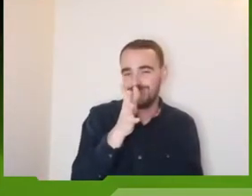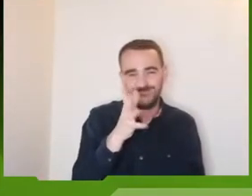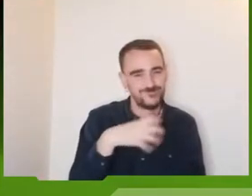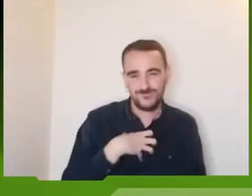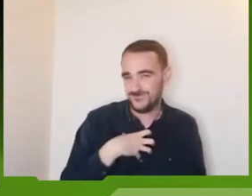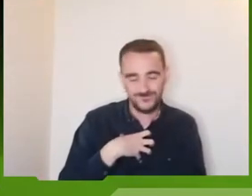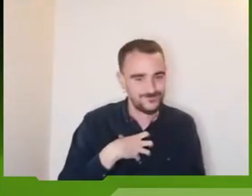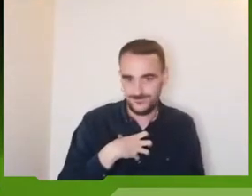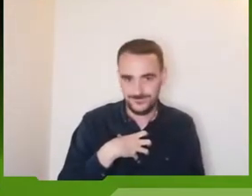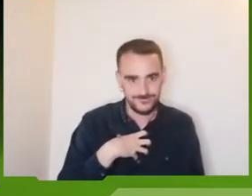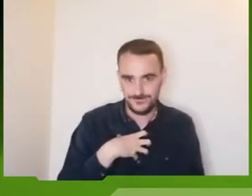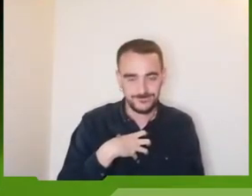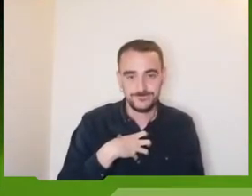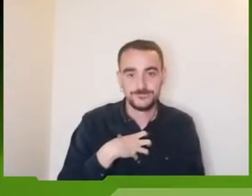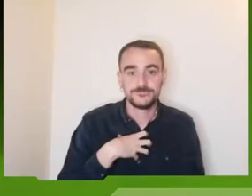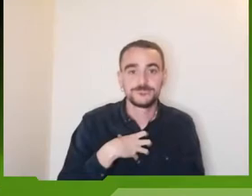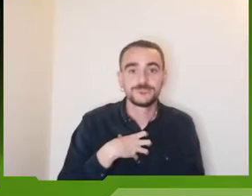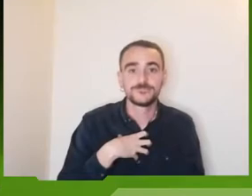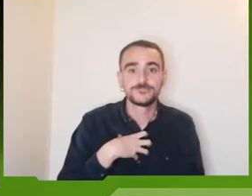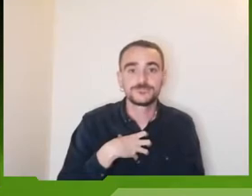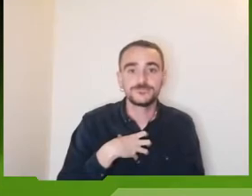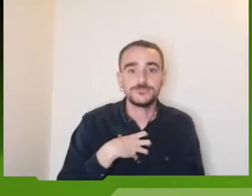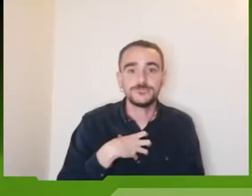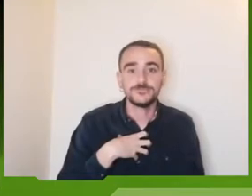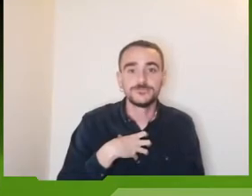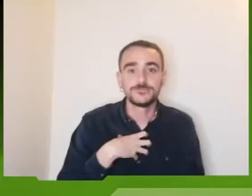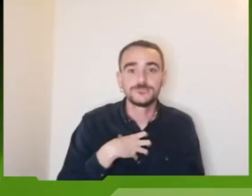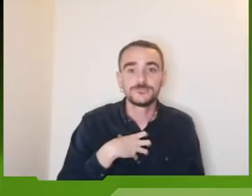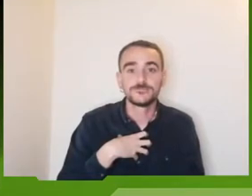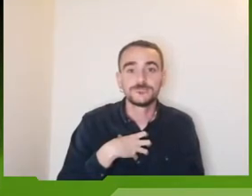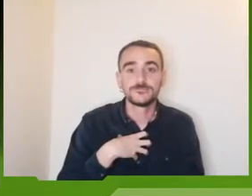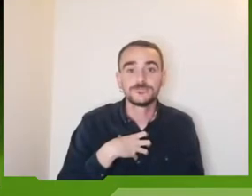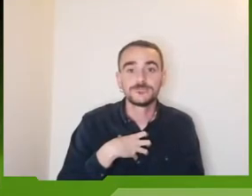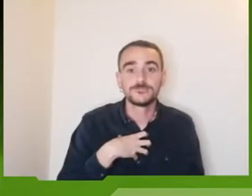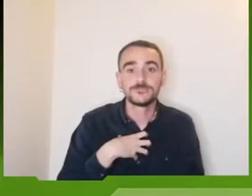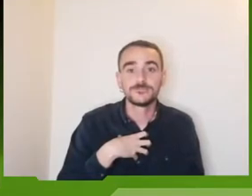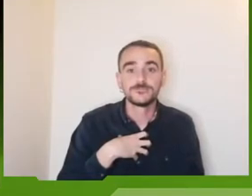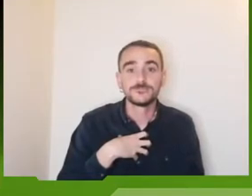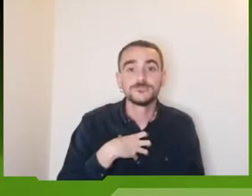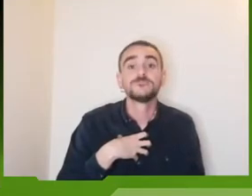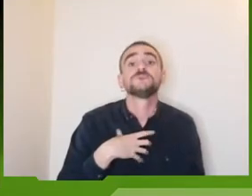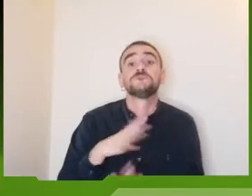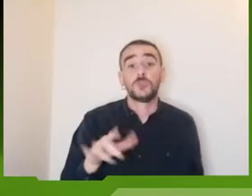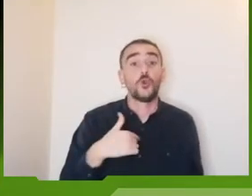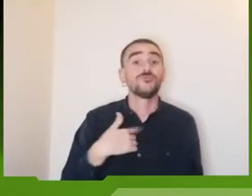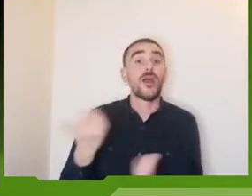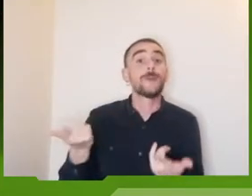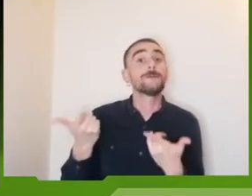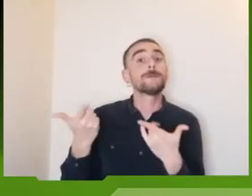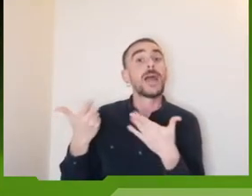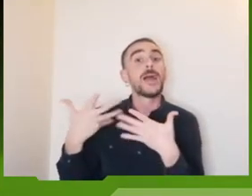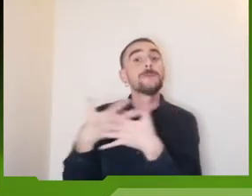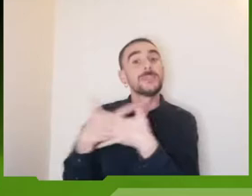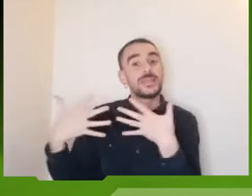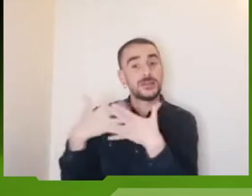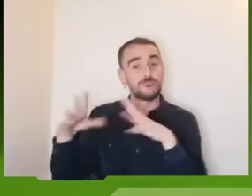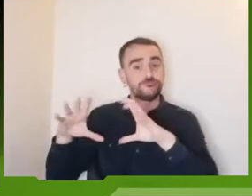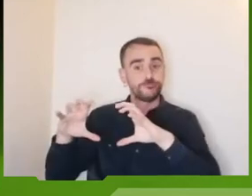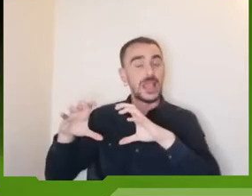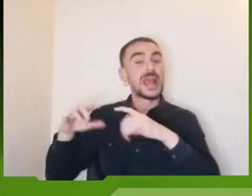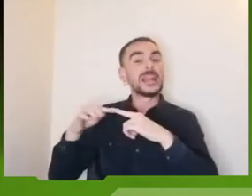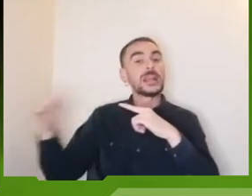para cenar, pero el resto de masa las voy a congelar, así ya cuando tienen la